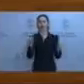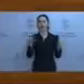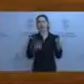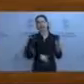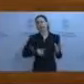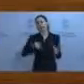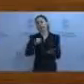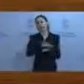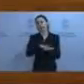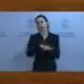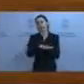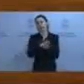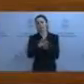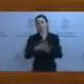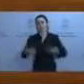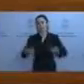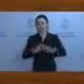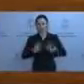Y